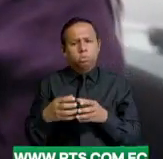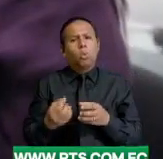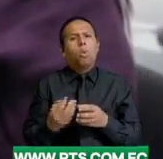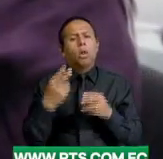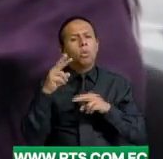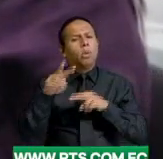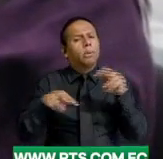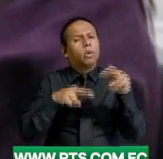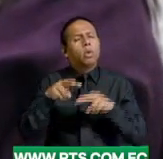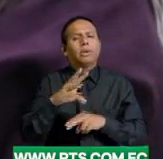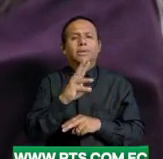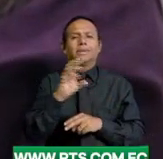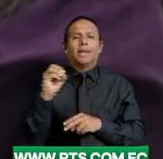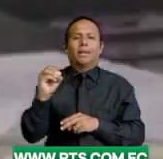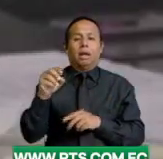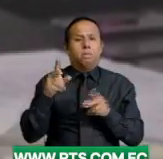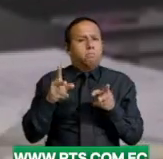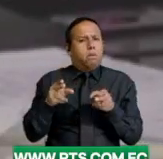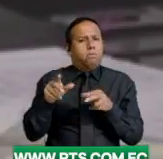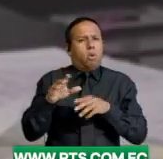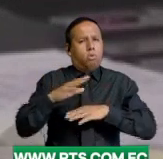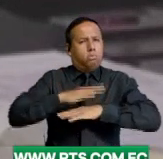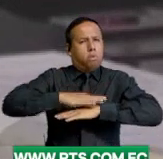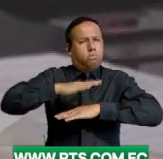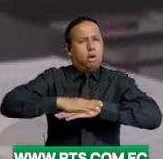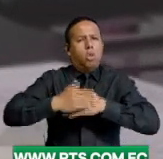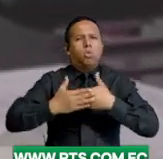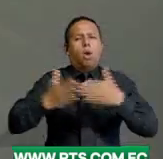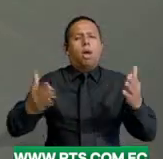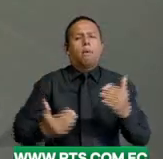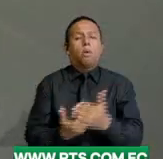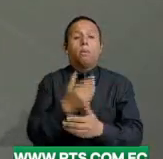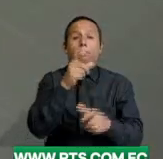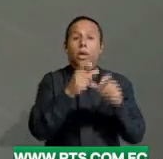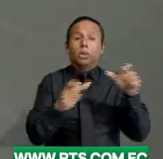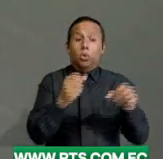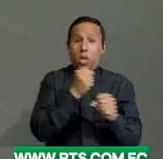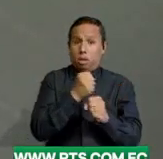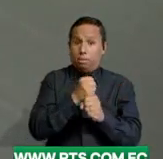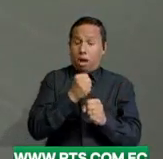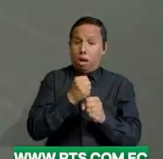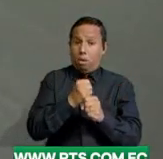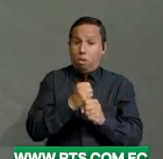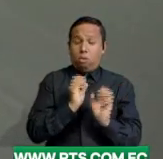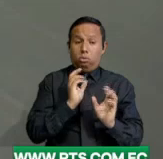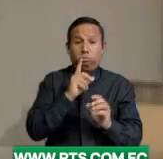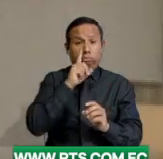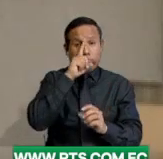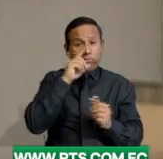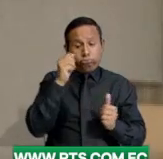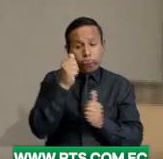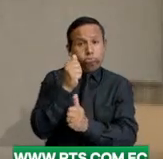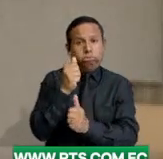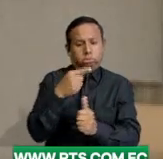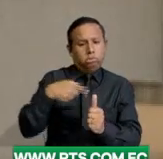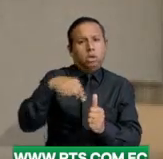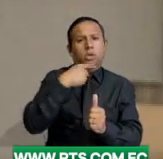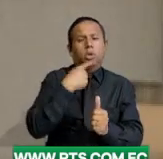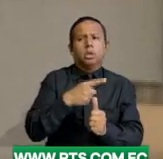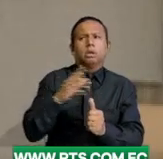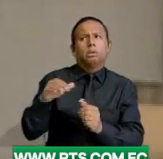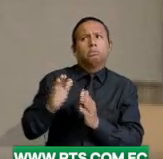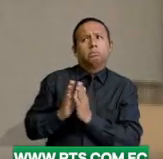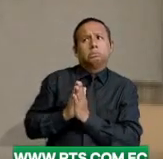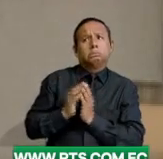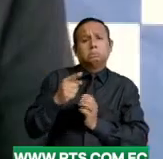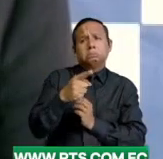misma línea se ha habilitado un nuevo canal virtual para que los trabajadores bajo relación de dependencia puedan realizar su reclamo por falta de afiliación, de